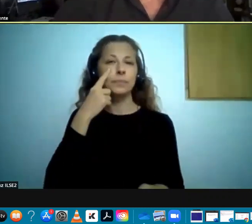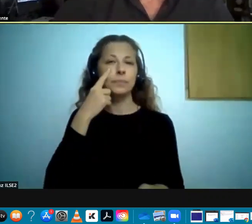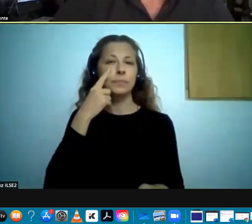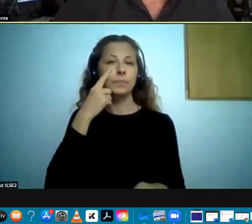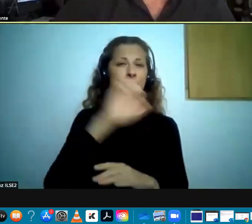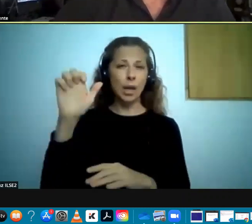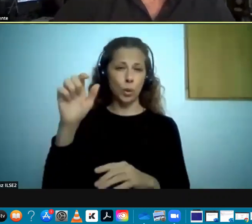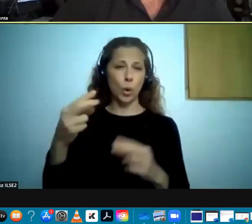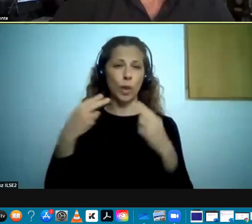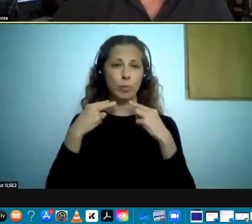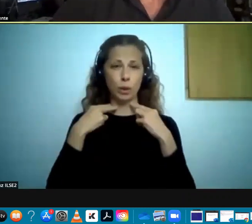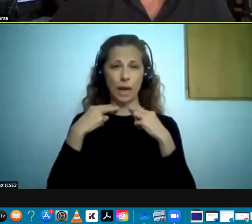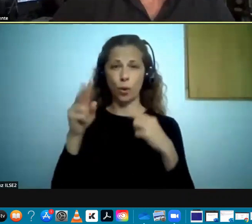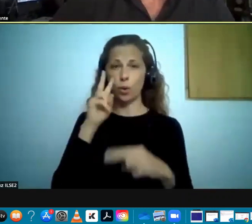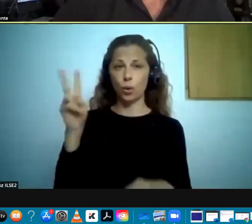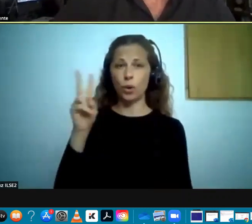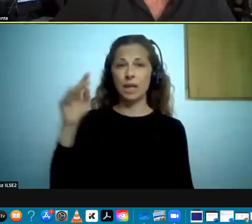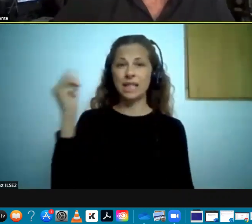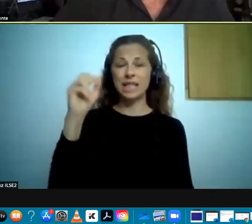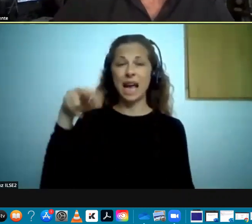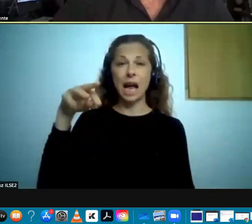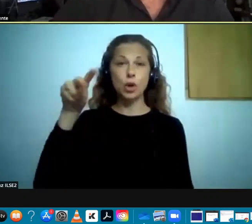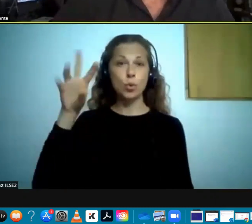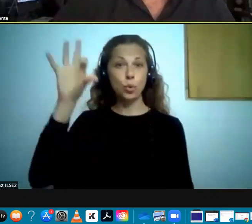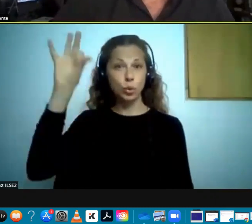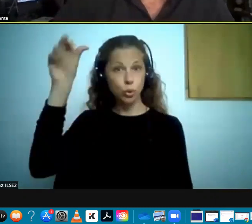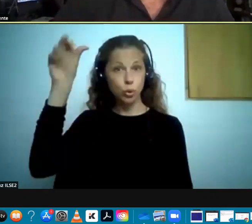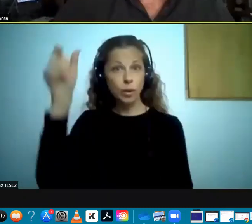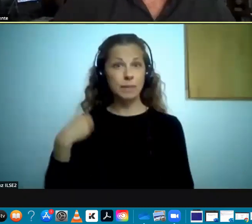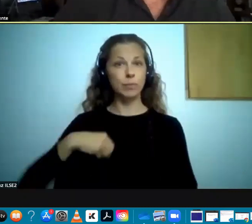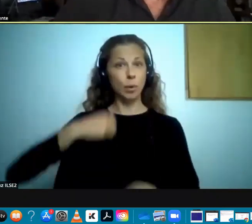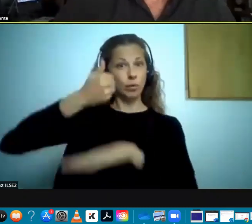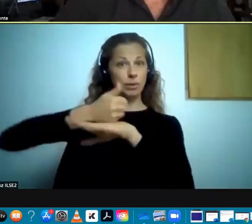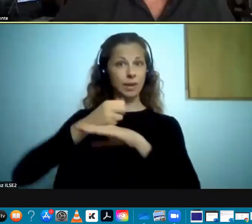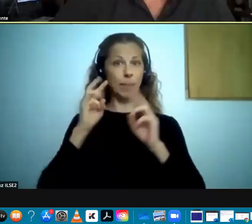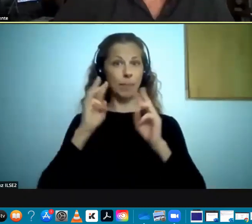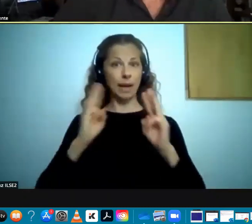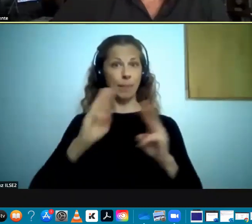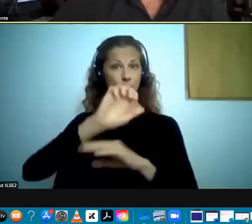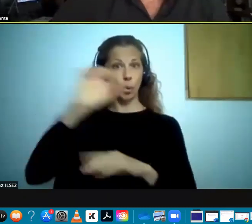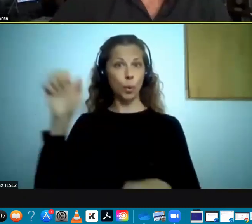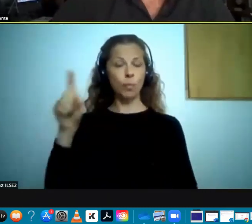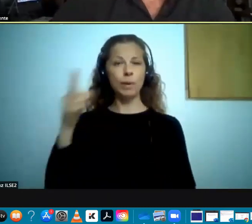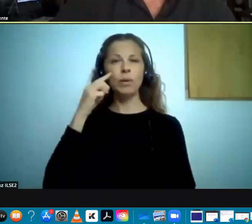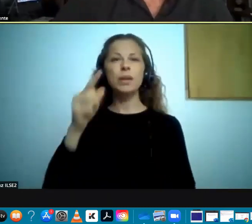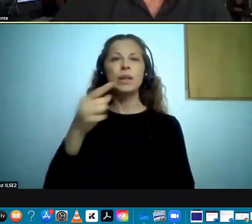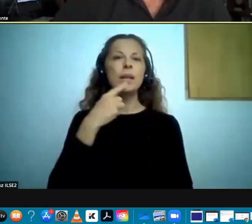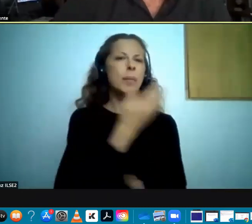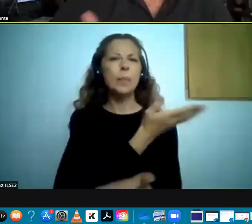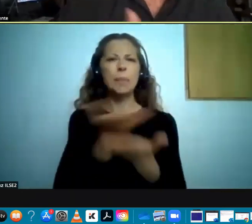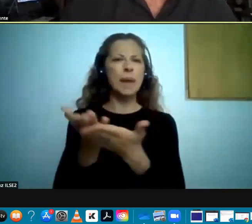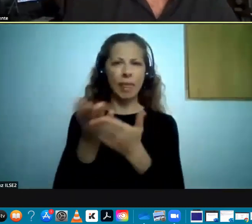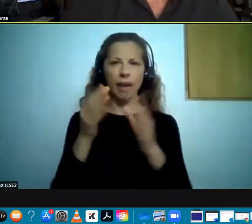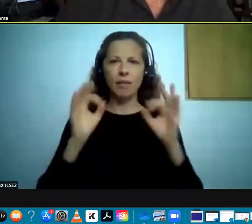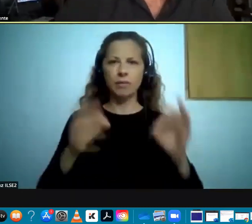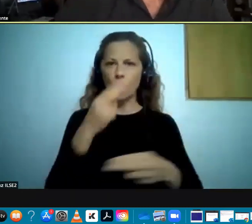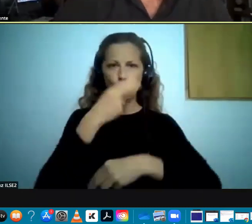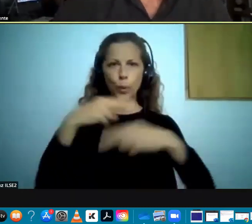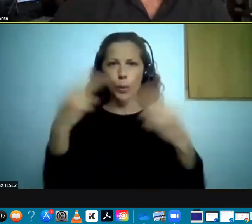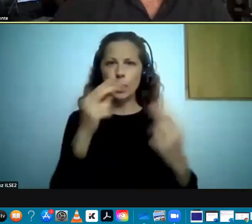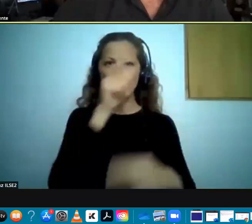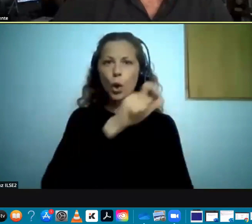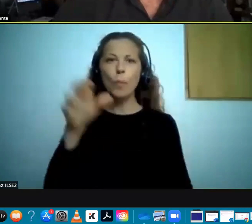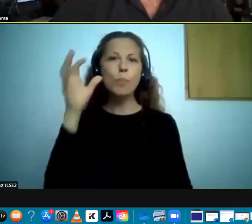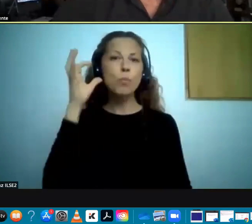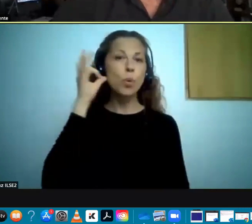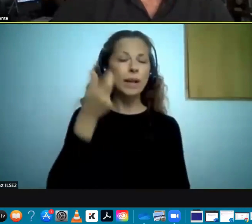Korwin-Mikke, cuando desde la tribuna del Europarlamento pidió que las mujeres cobraran menos, es decir, no solo no corregir la brecha salarial,